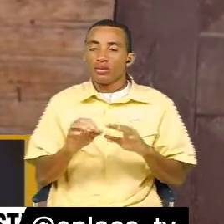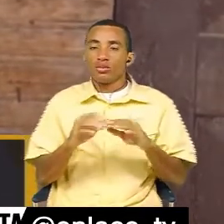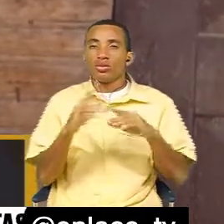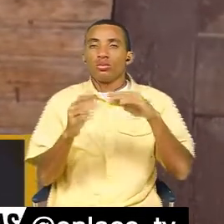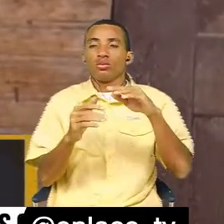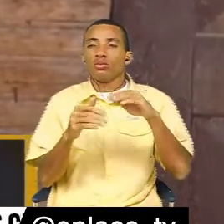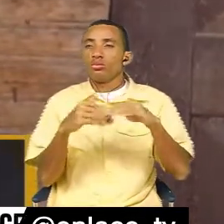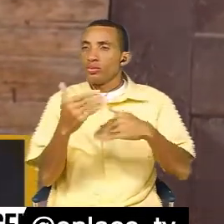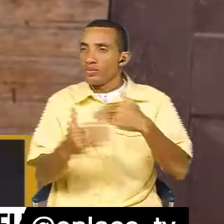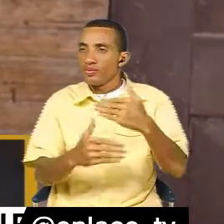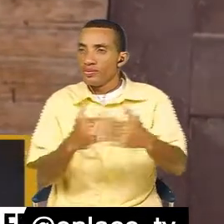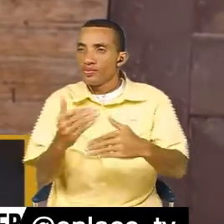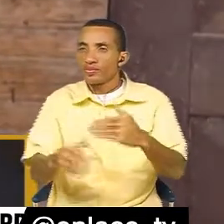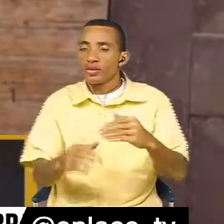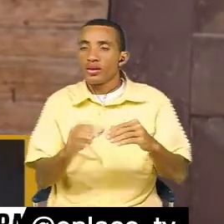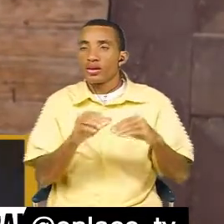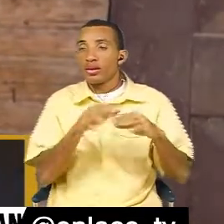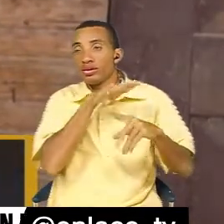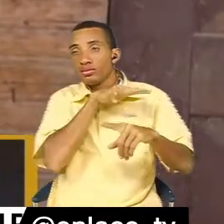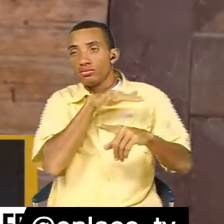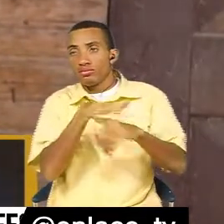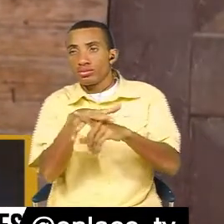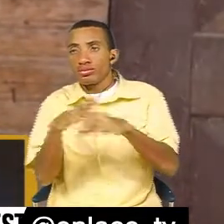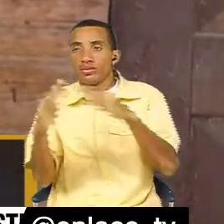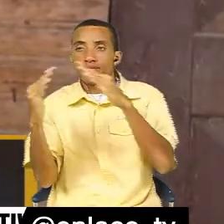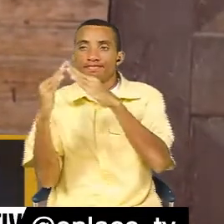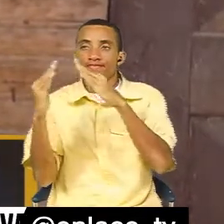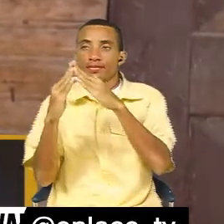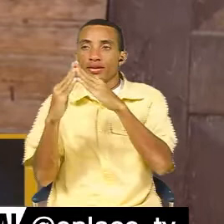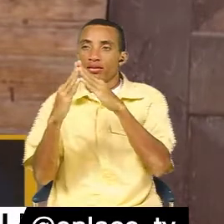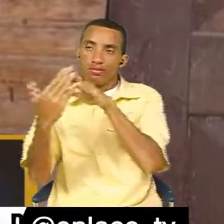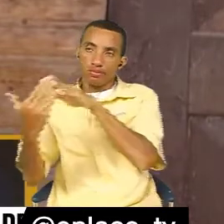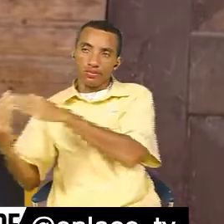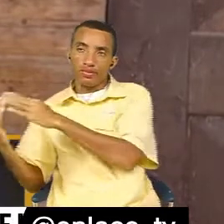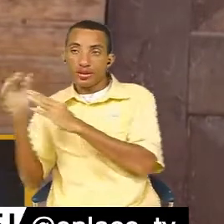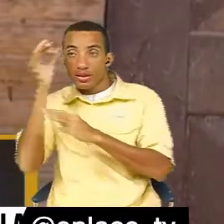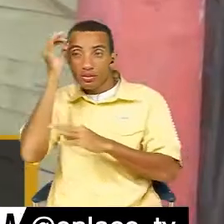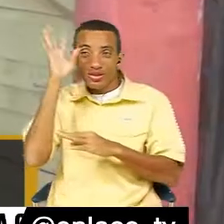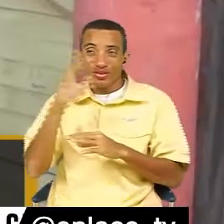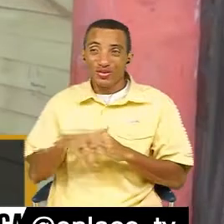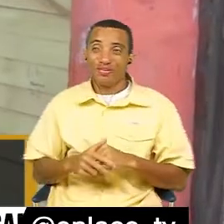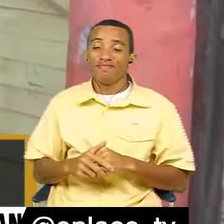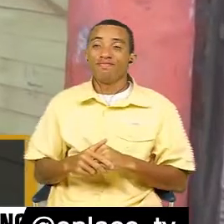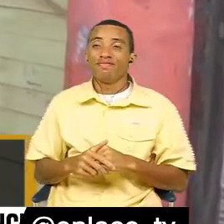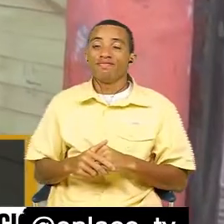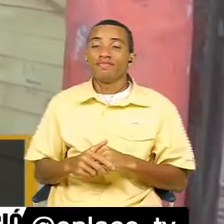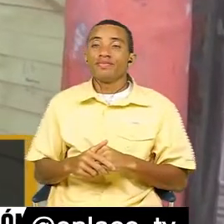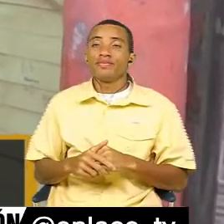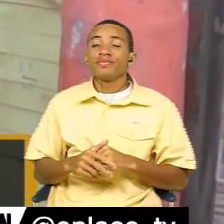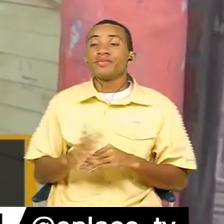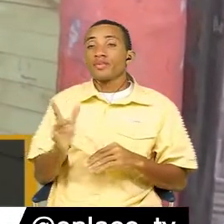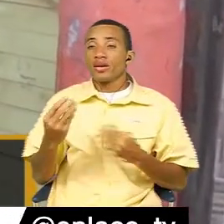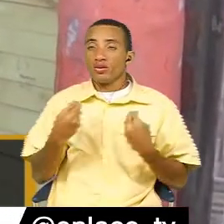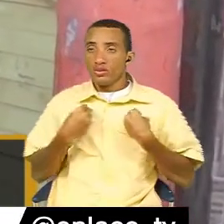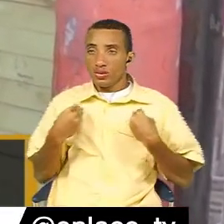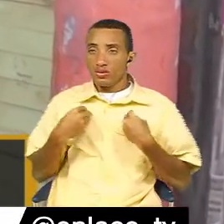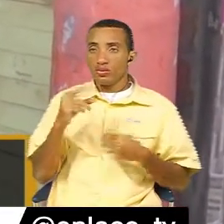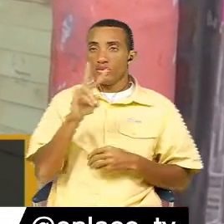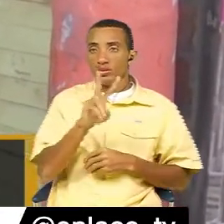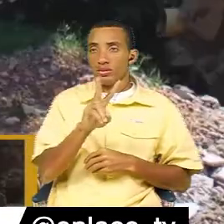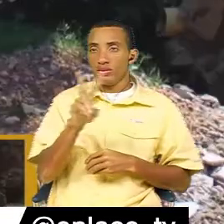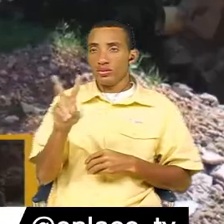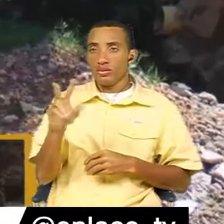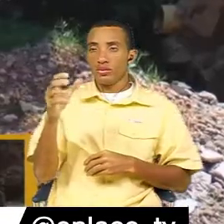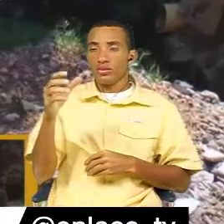estarían directamente cayendo y afectando a esta vivienda que está a mi espalda. Entonces, aquí viven dos personas,